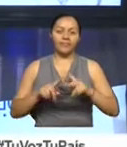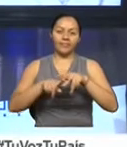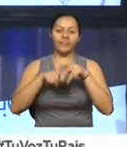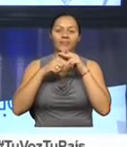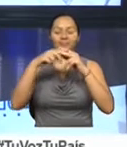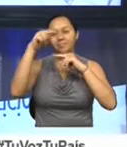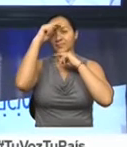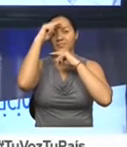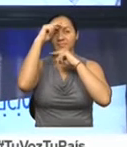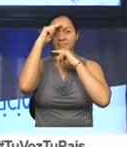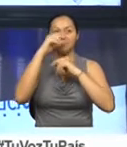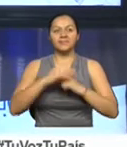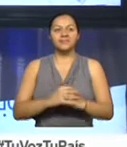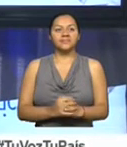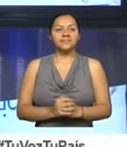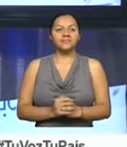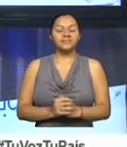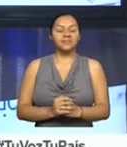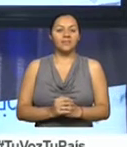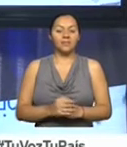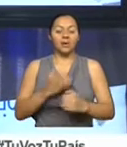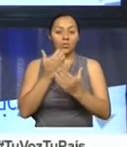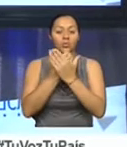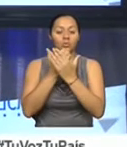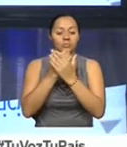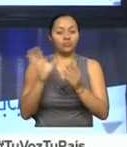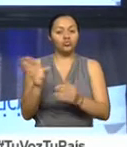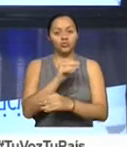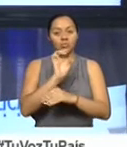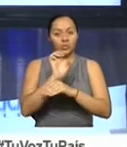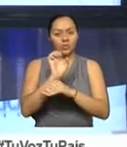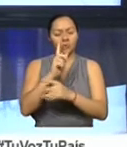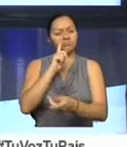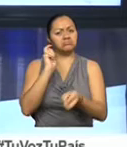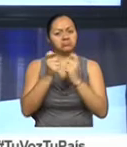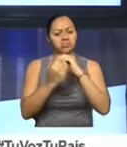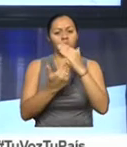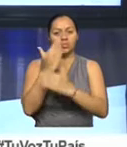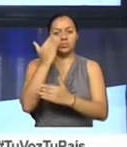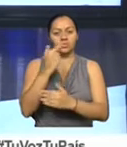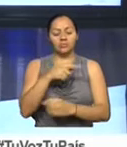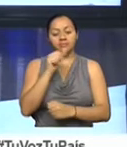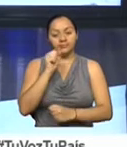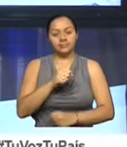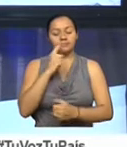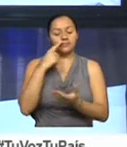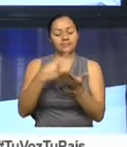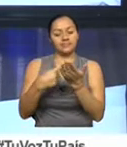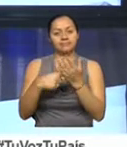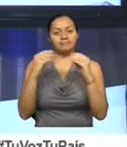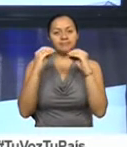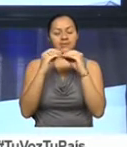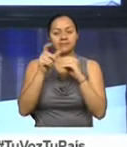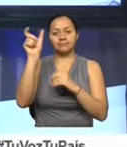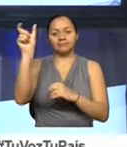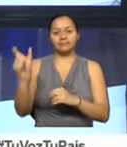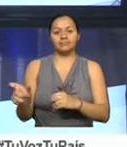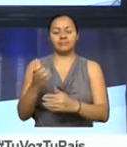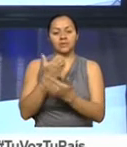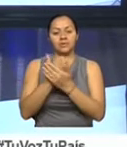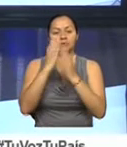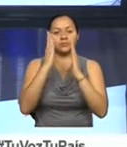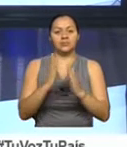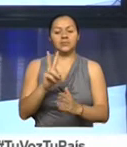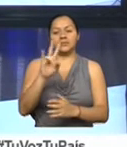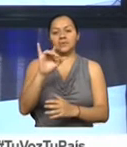Iniciamos con el desarrollo de la información. La economía ecuatoriana está cambiando de ciclo. Este es el análisis del analista económico Hugo